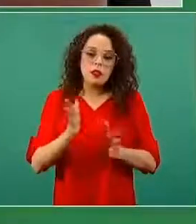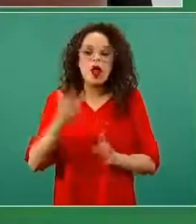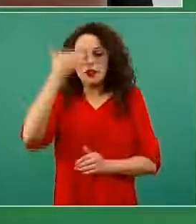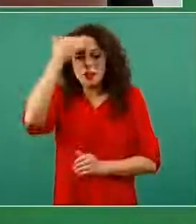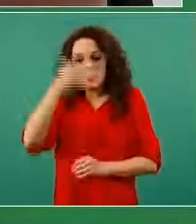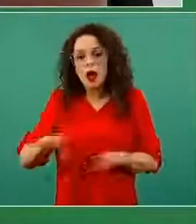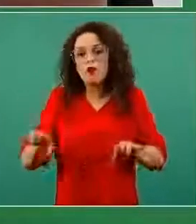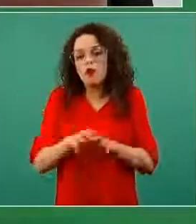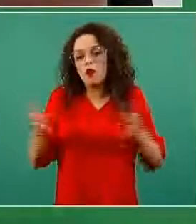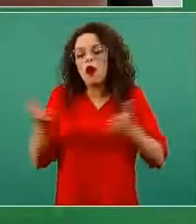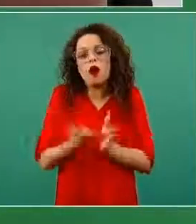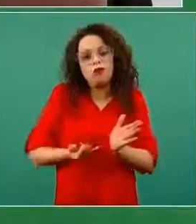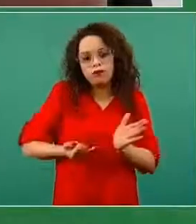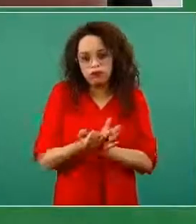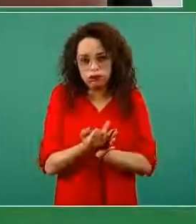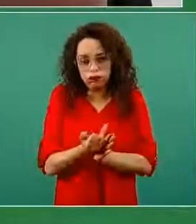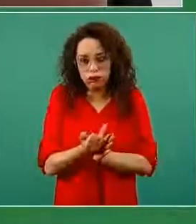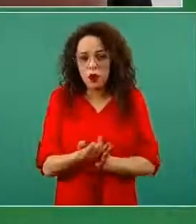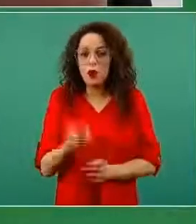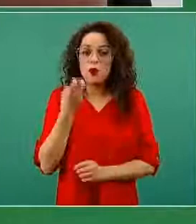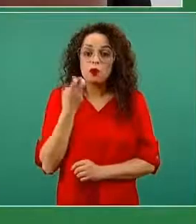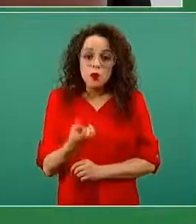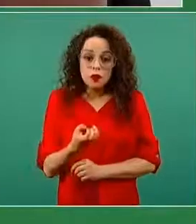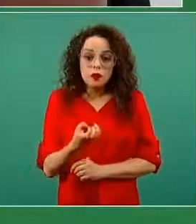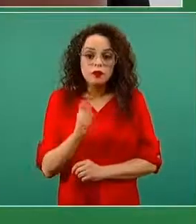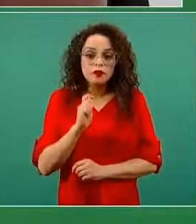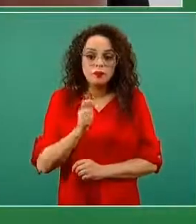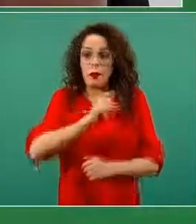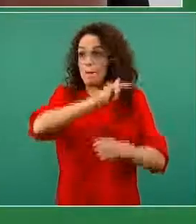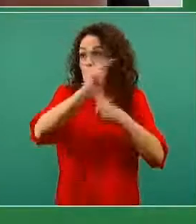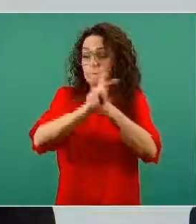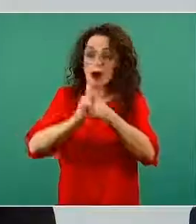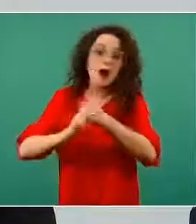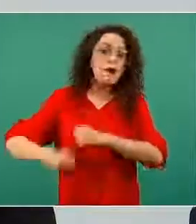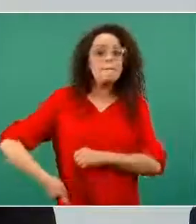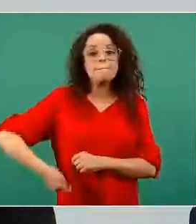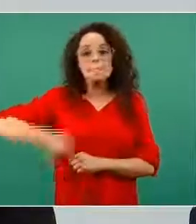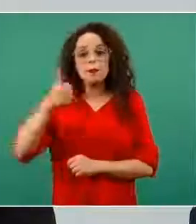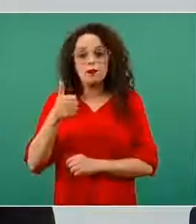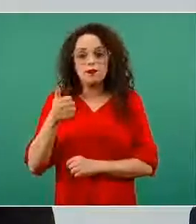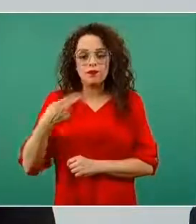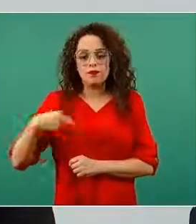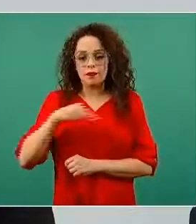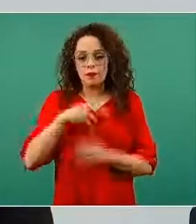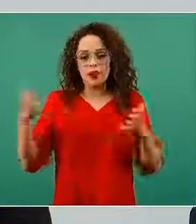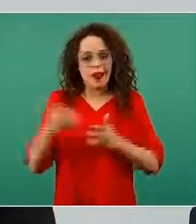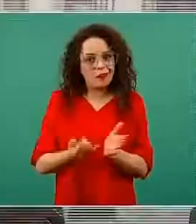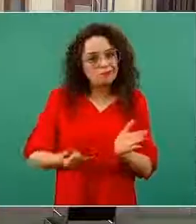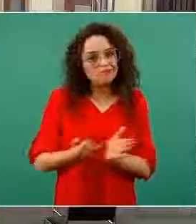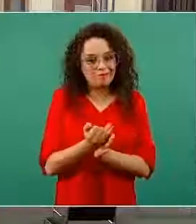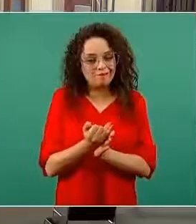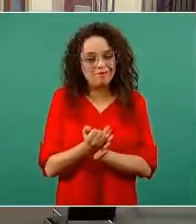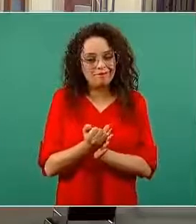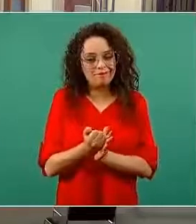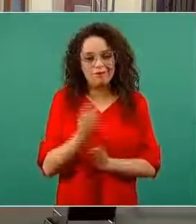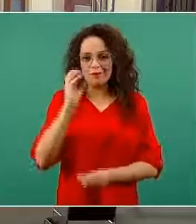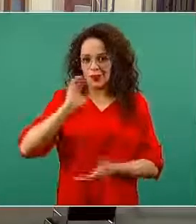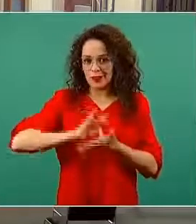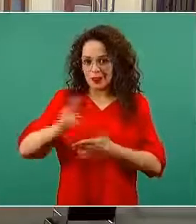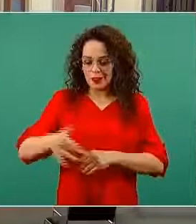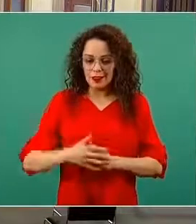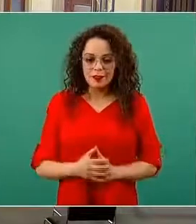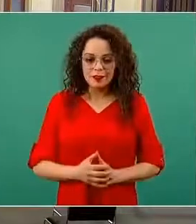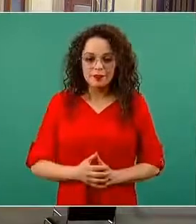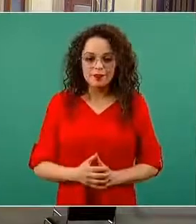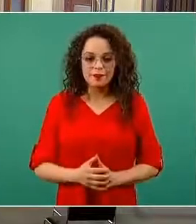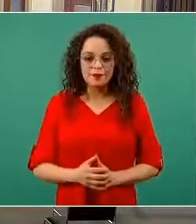que somos de los primeros países en tomar esta decisión. Muchas gracias. Muchas